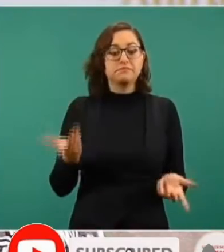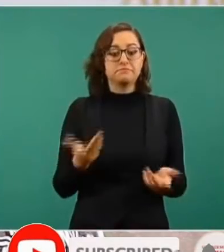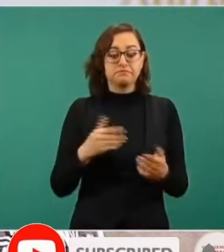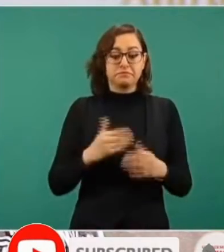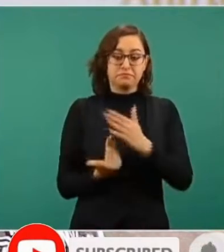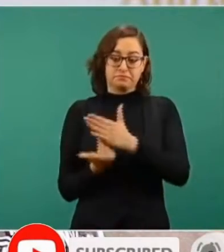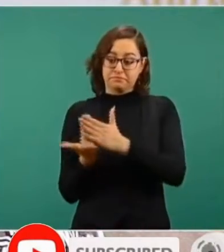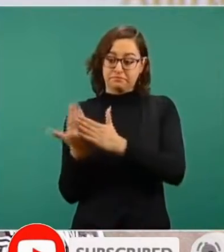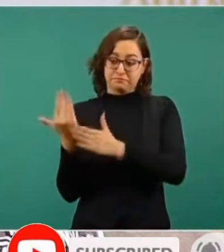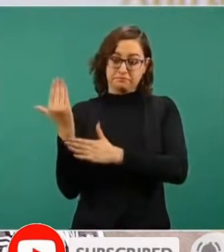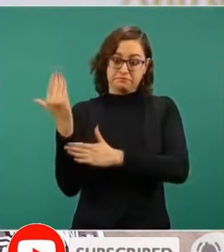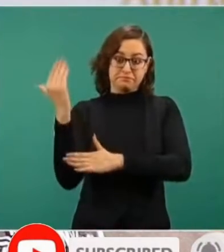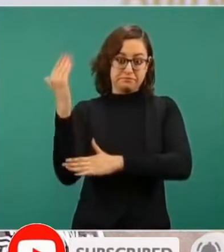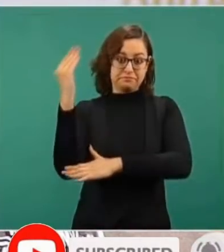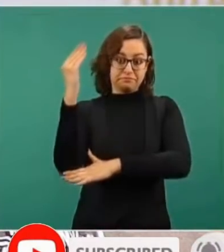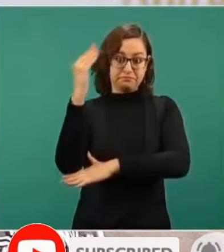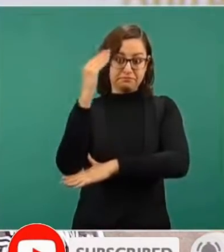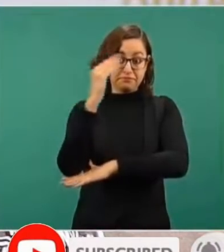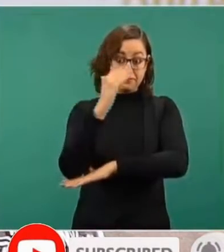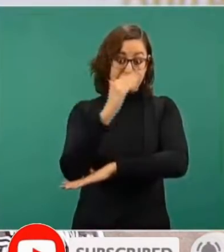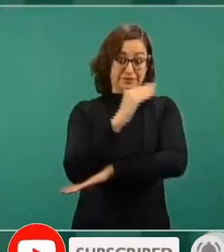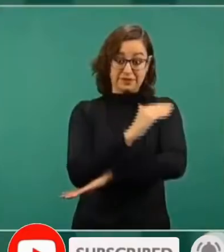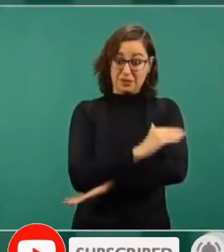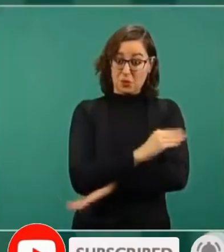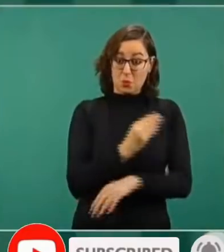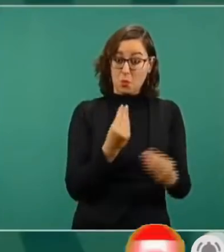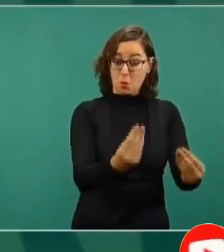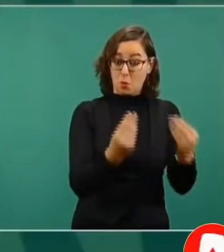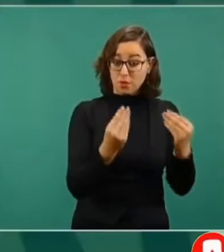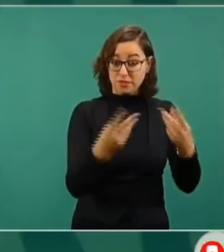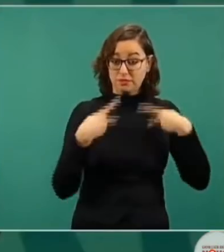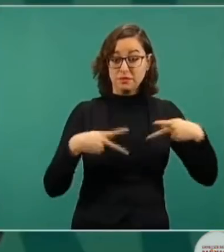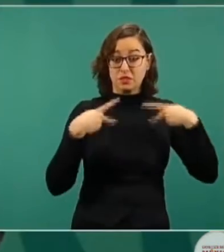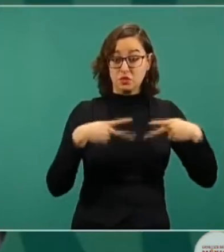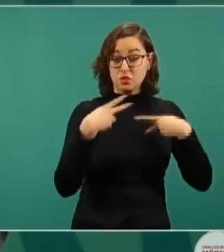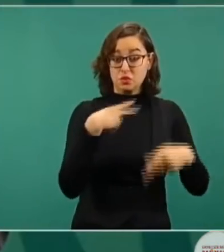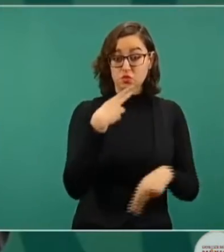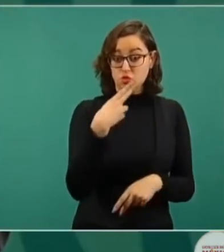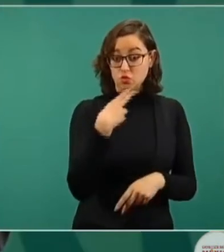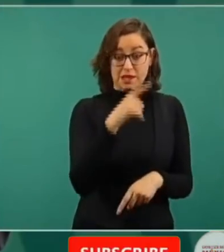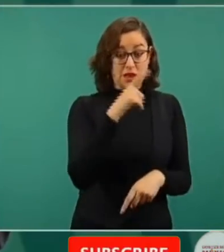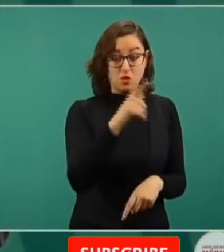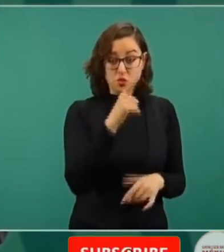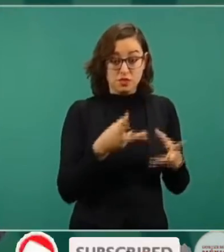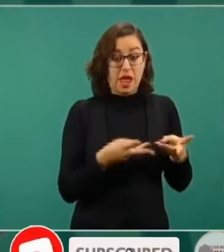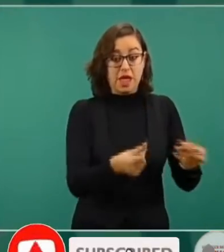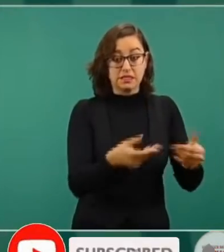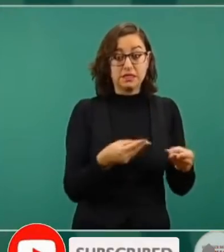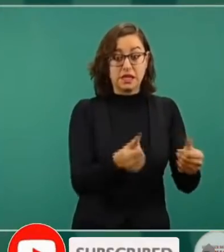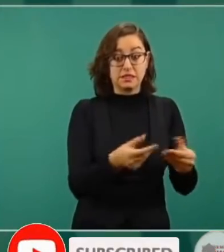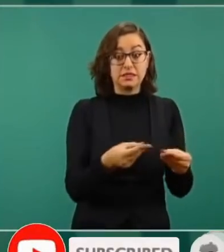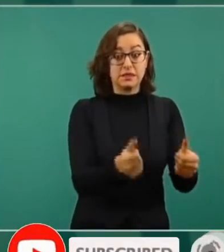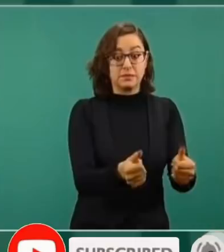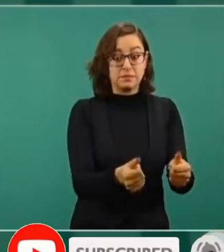Para satisfacerla, ya al final, cuando se demanda más generación, se despachan